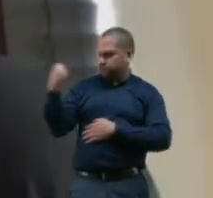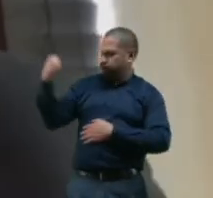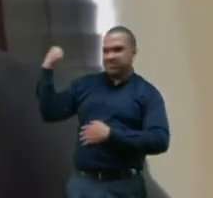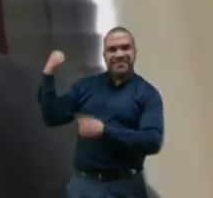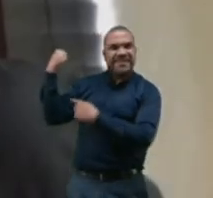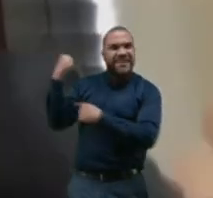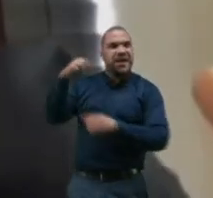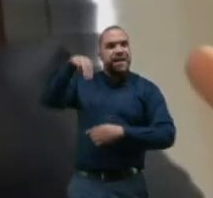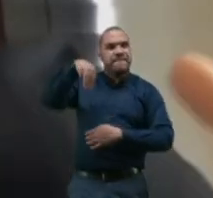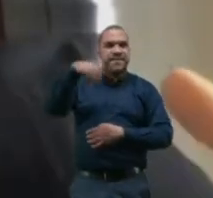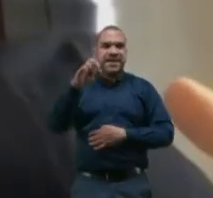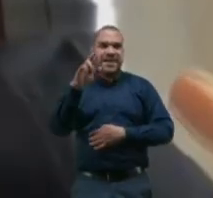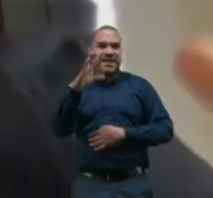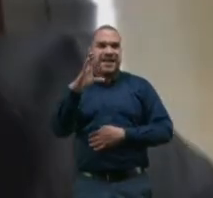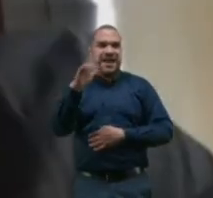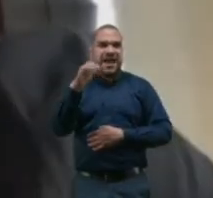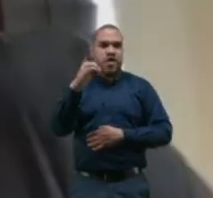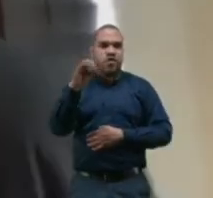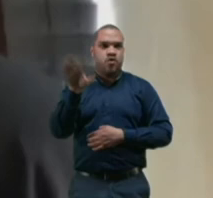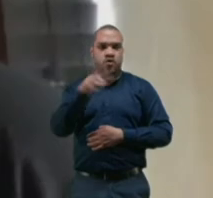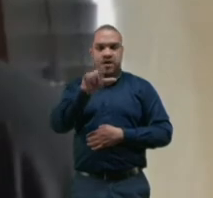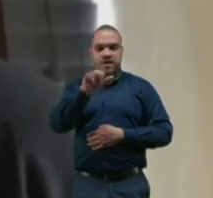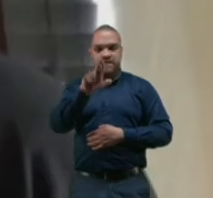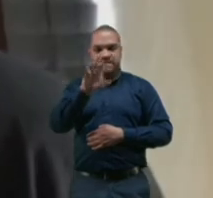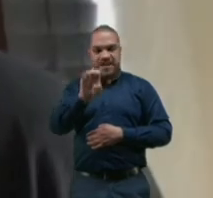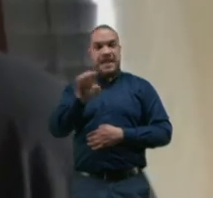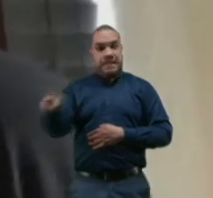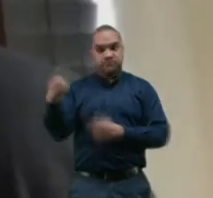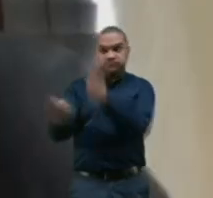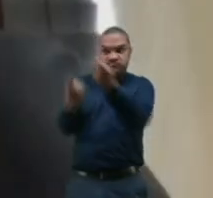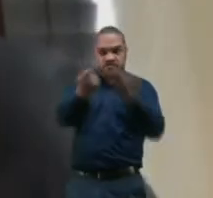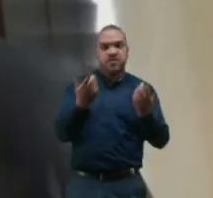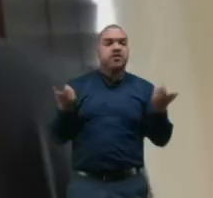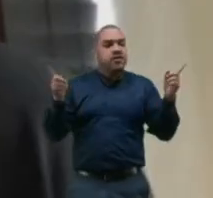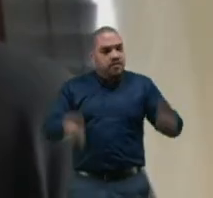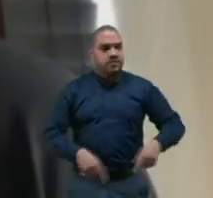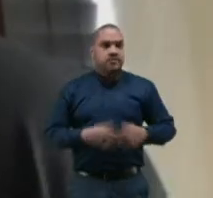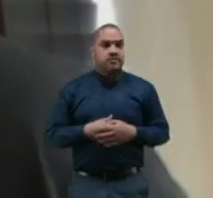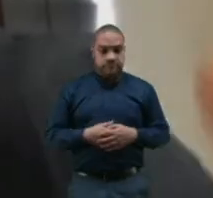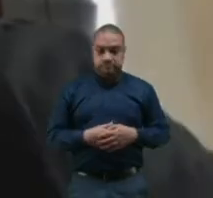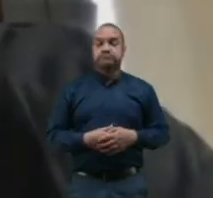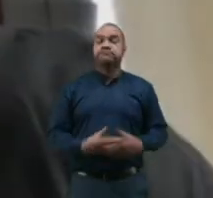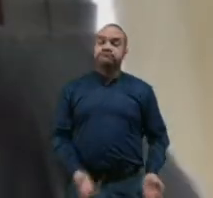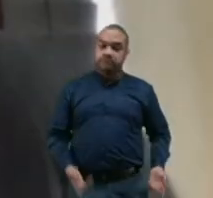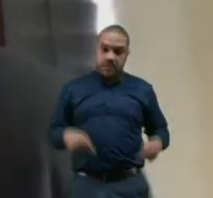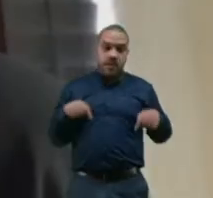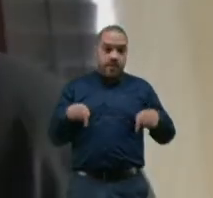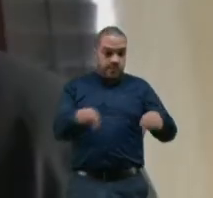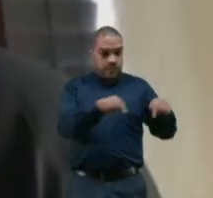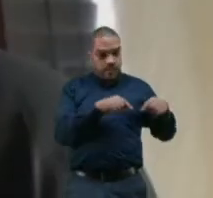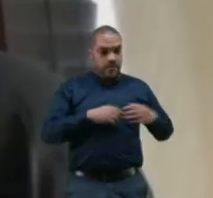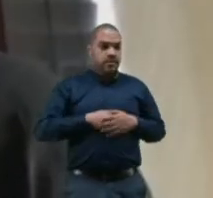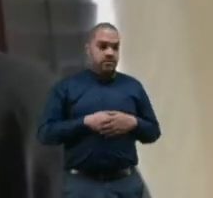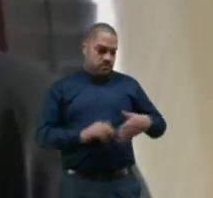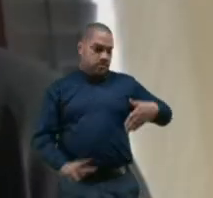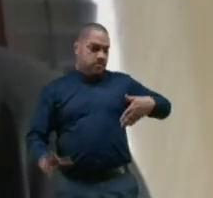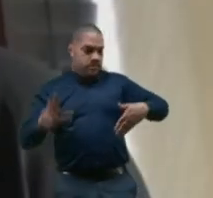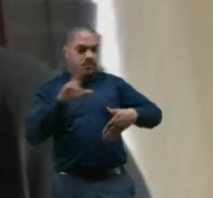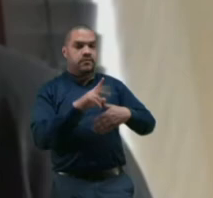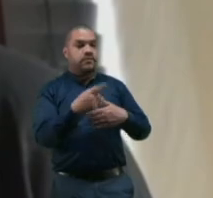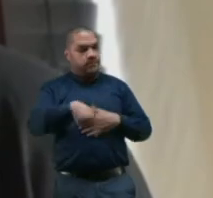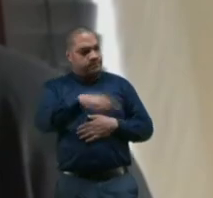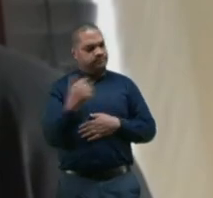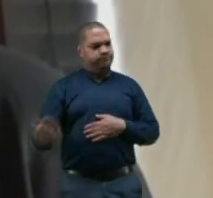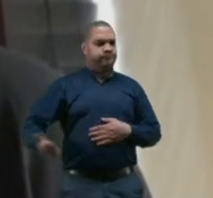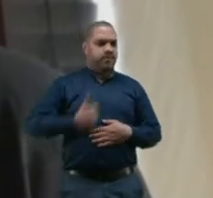mucho es por digamos que el gran potencial del mercado y ellos hoy como líderes pues lo están aprovechando muy